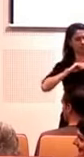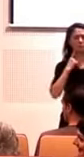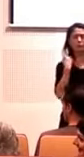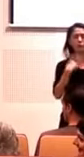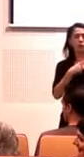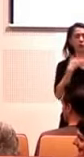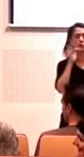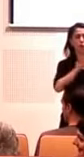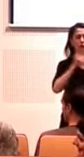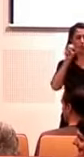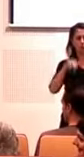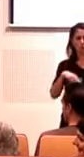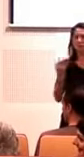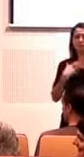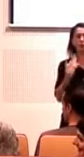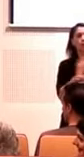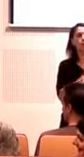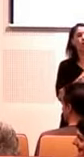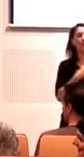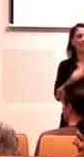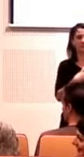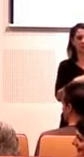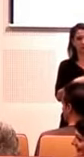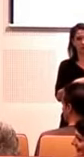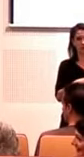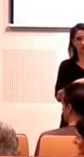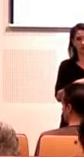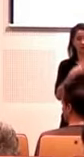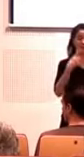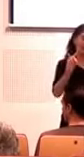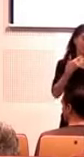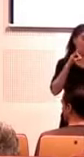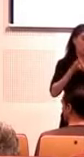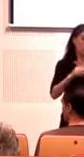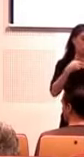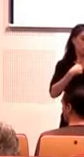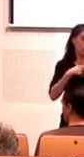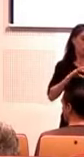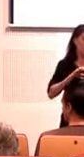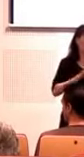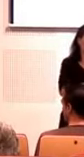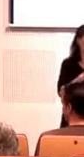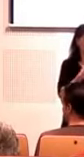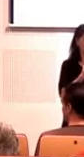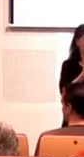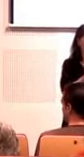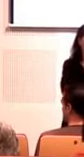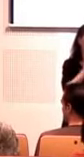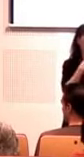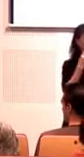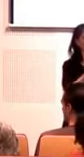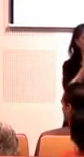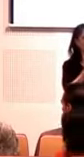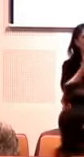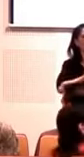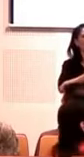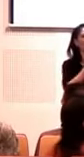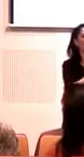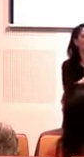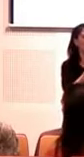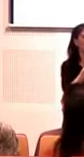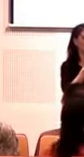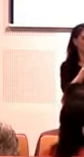sido los juguetes sexuales. Quizá por deformación profesional, porque trabajo en Ludosex, que es una tienda de juguetes eróticos, y entonces quizá por eso me llama más la